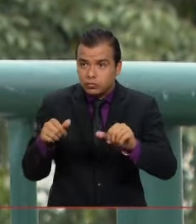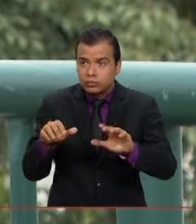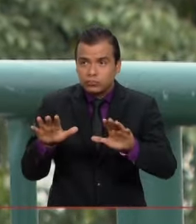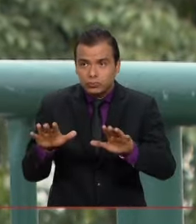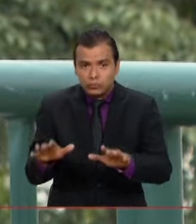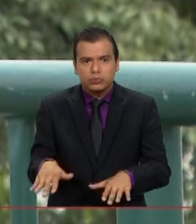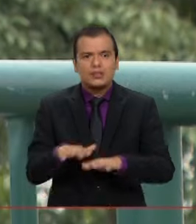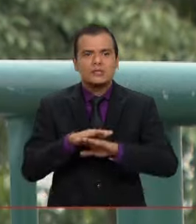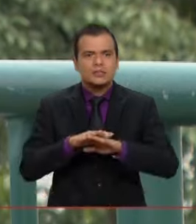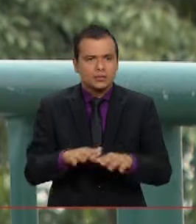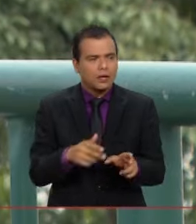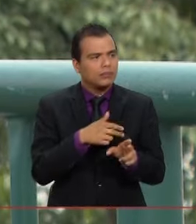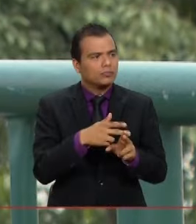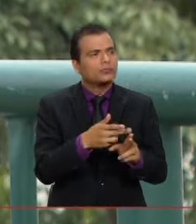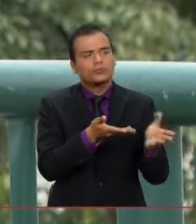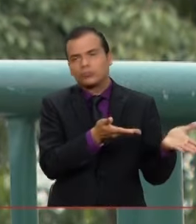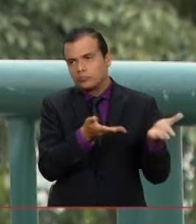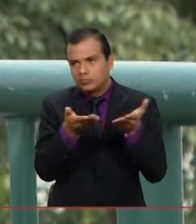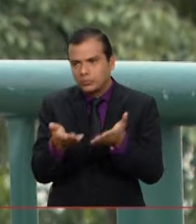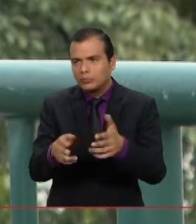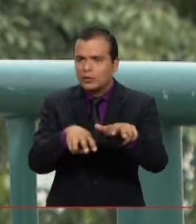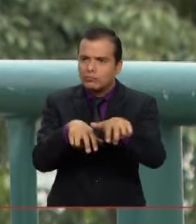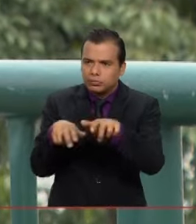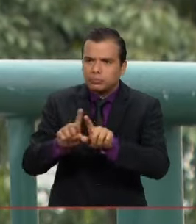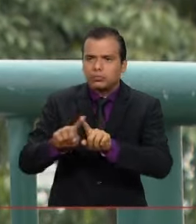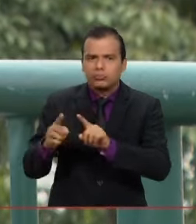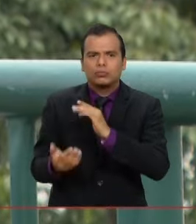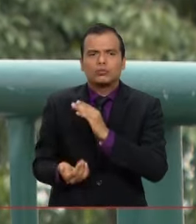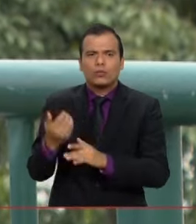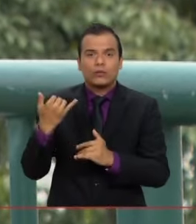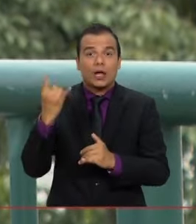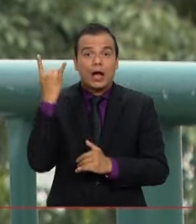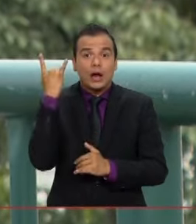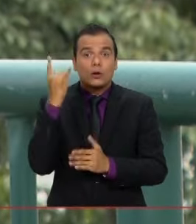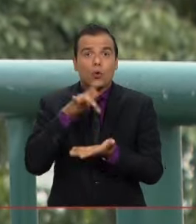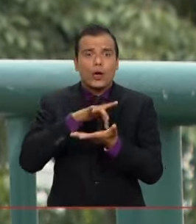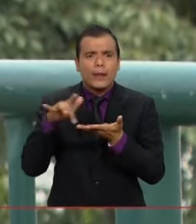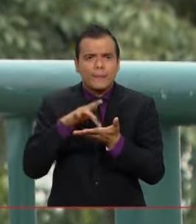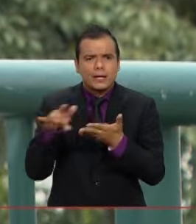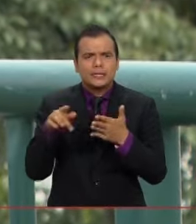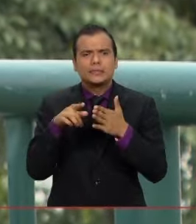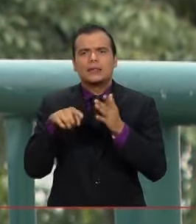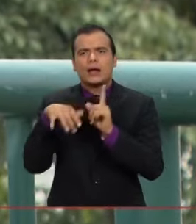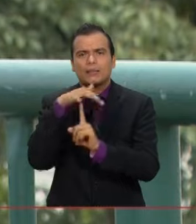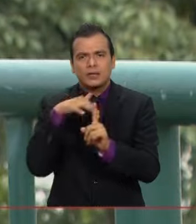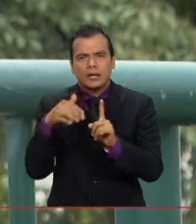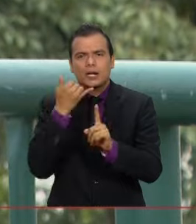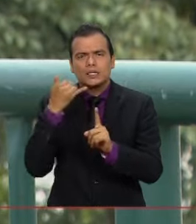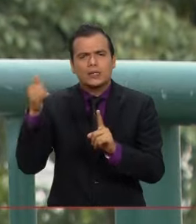se procederá a programar las labores de siembra. La línea de atención inmediata del DACMA